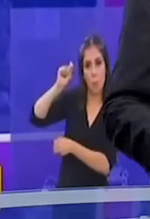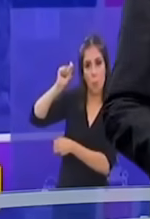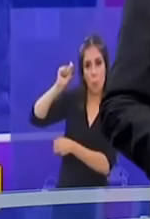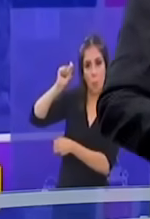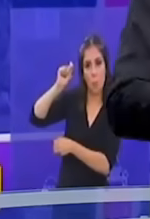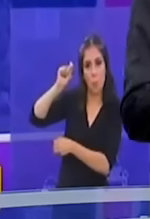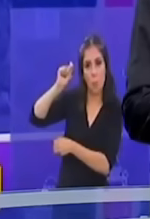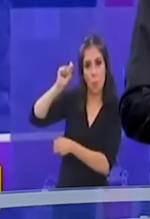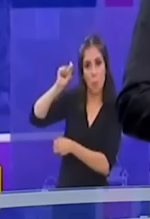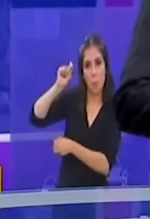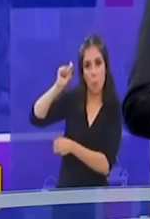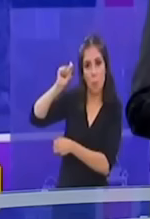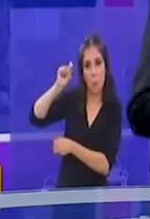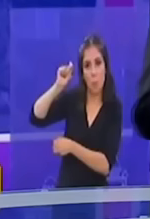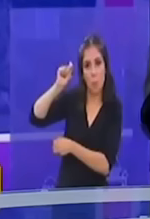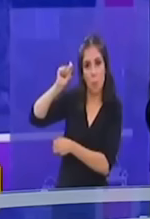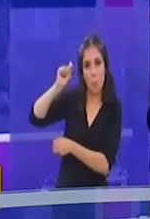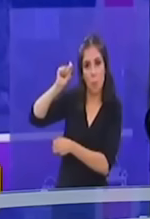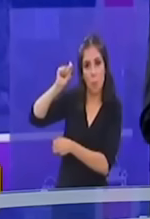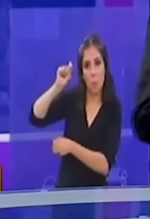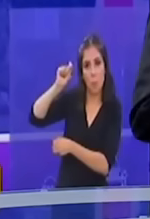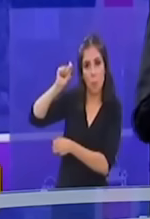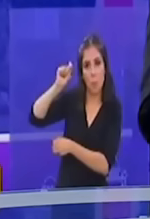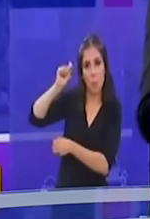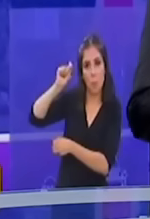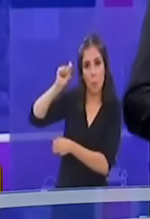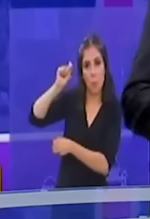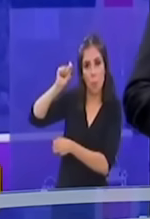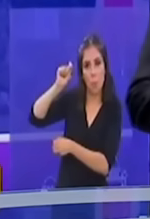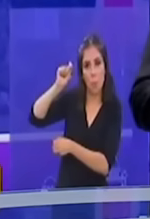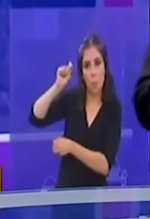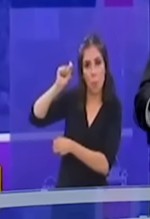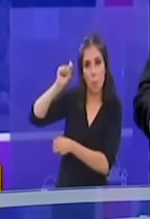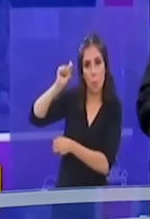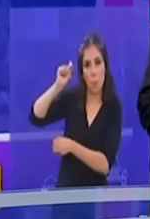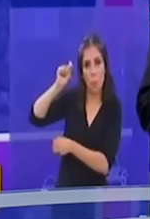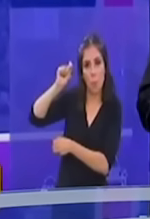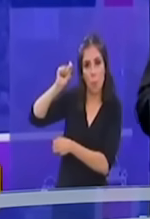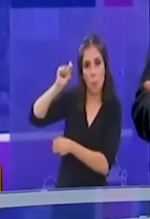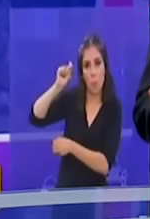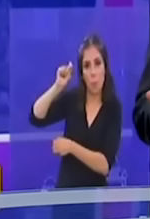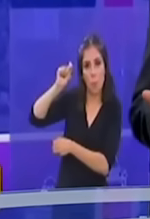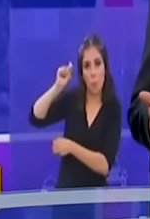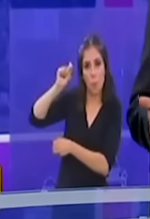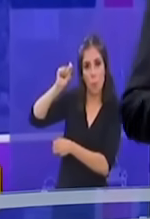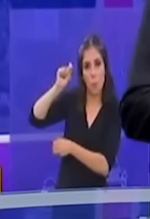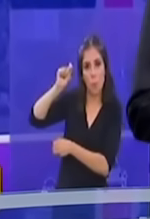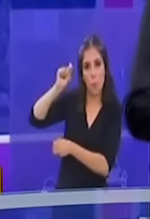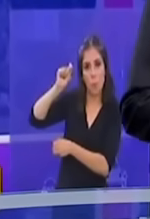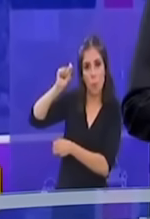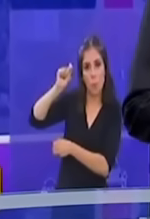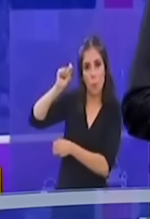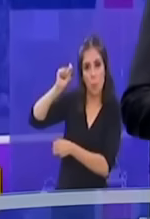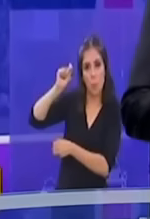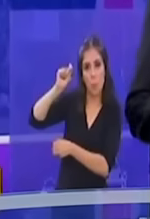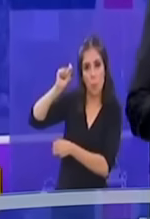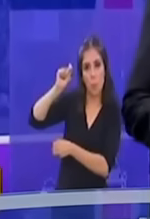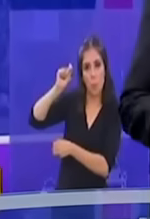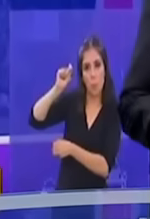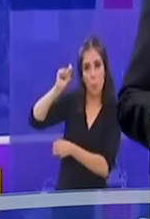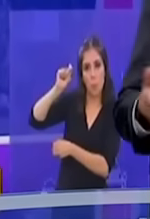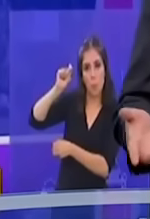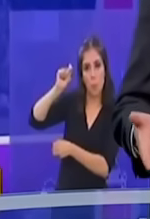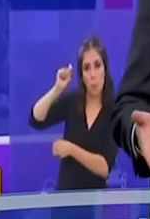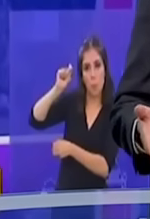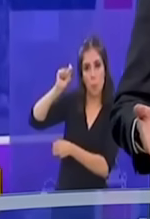la política, donde sobre todo vemos mezquindades, vemos envidias y vemos cosas terribles, su contrincante, el representante del PRI, Rafael